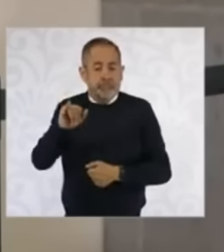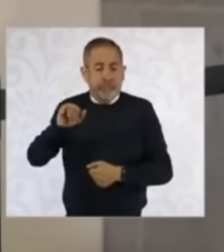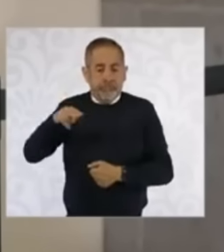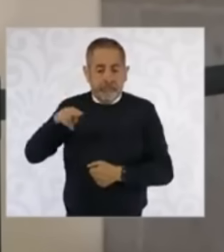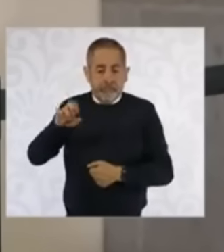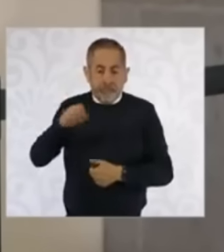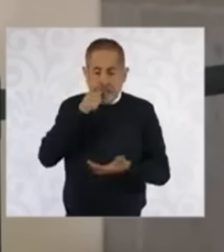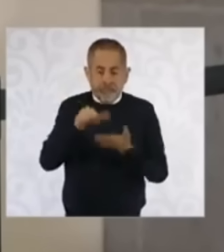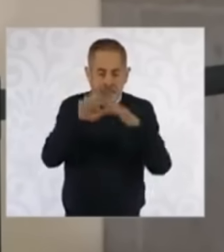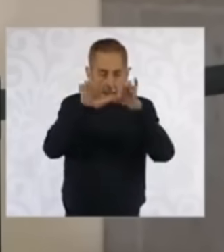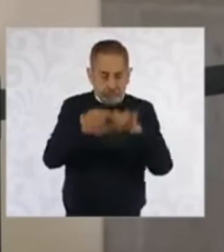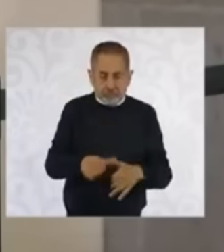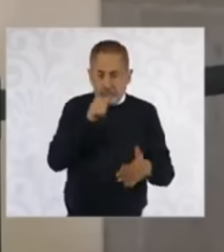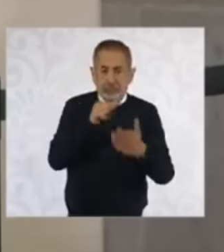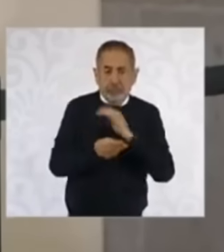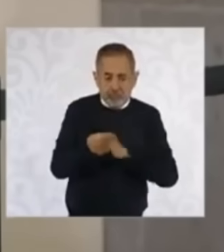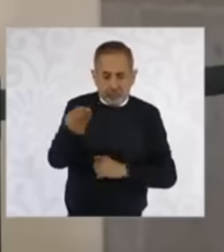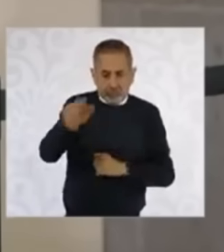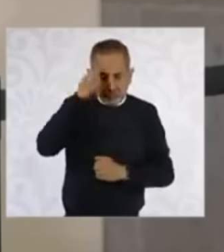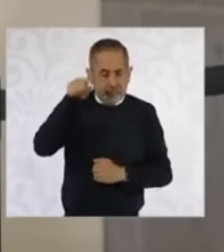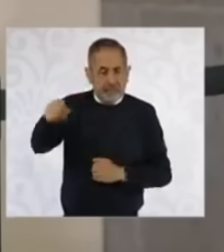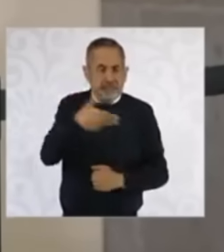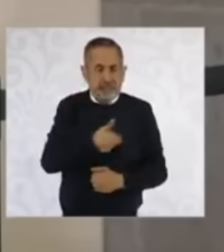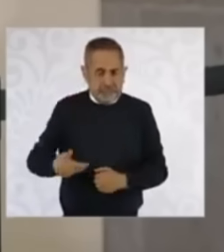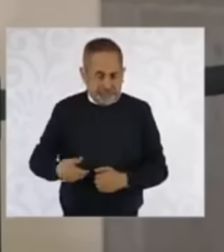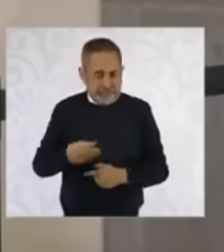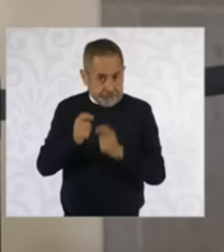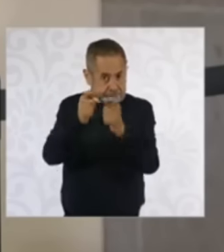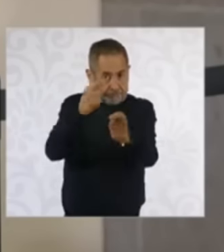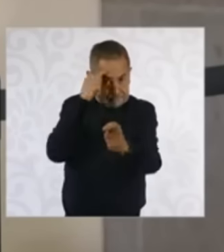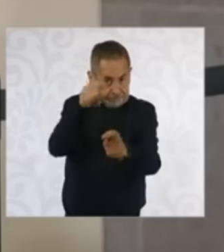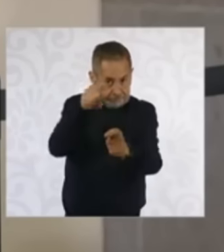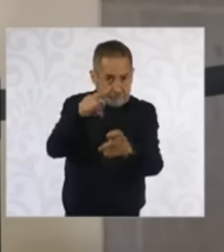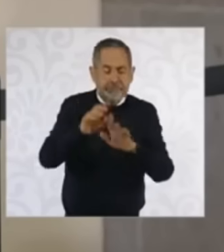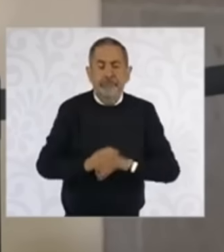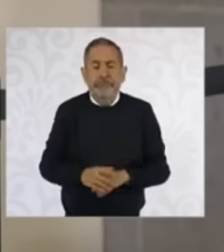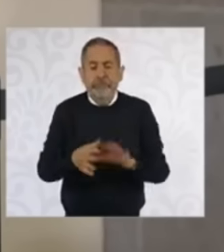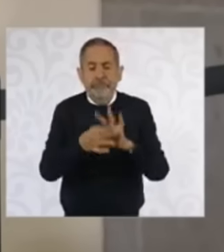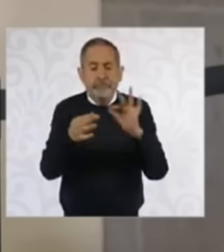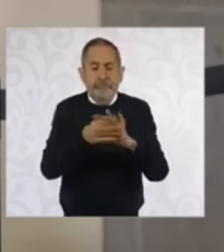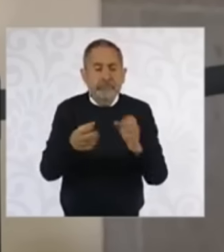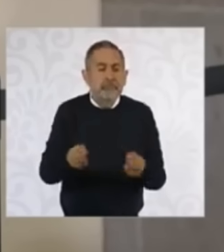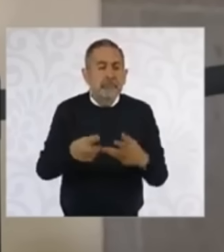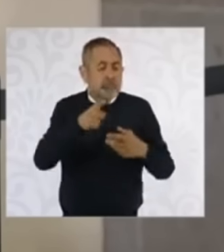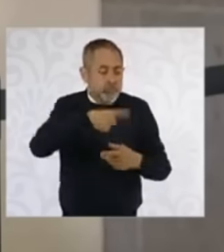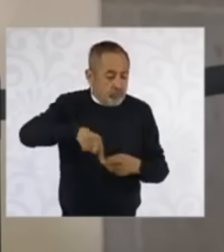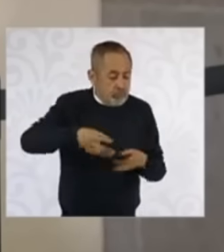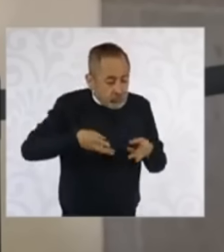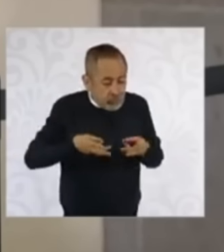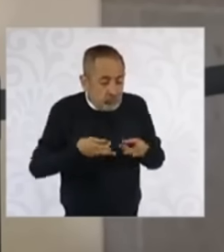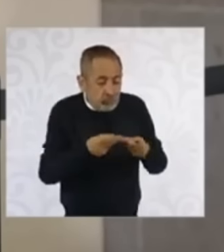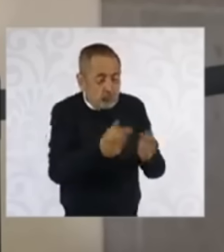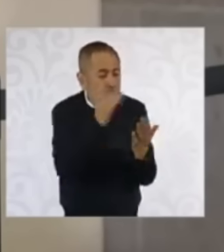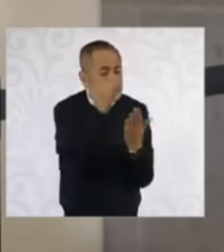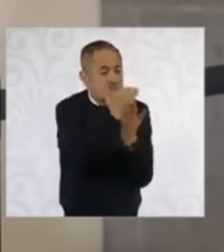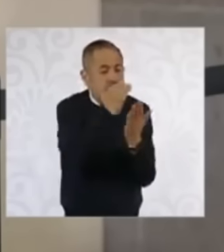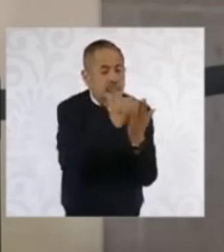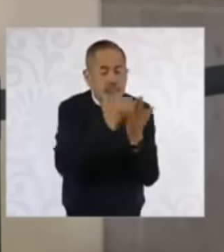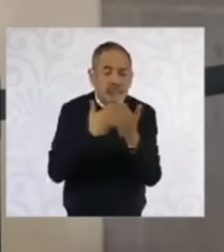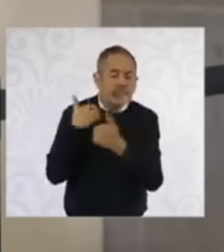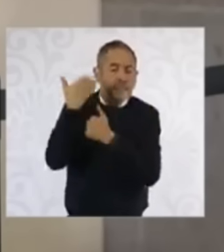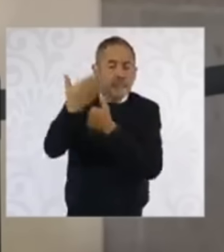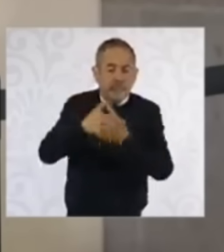presidenta en el cual justificó y explicó los precios los gastos Perdón para las siguientes